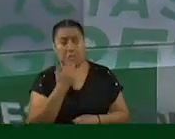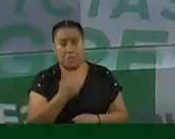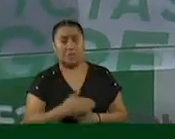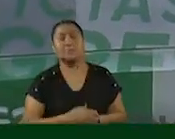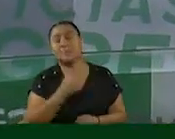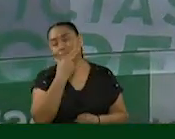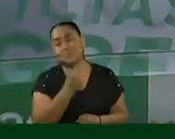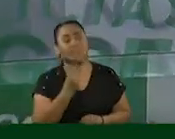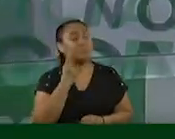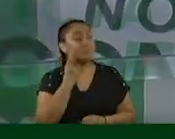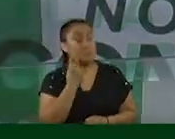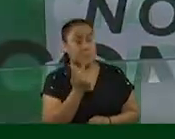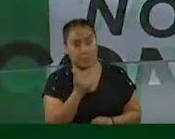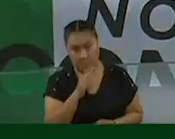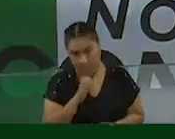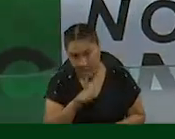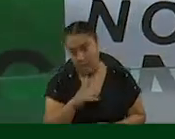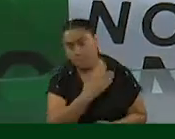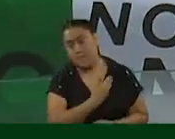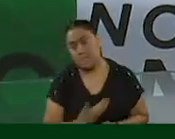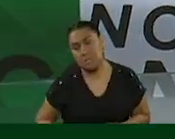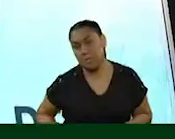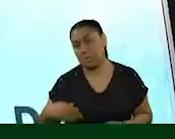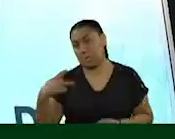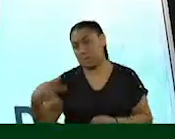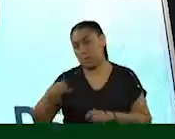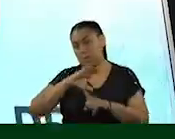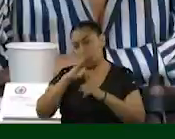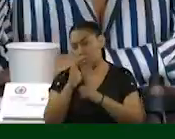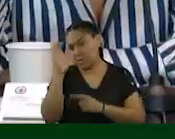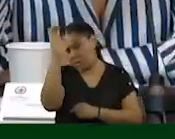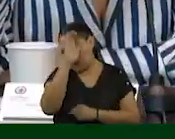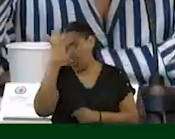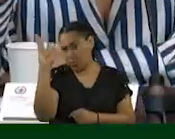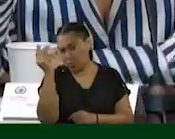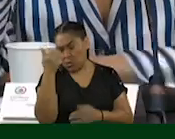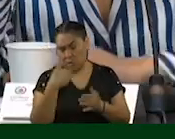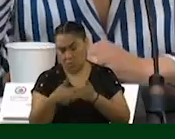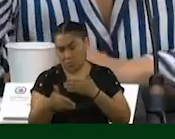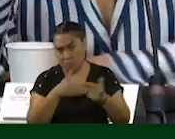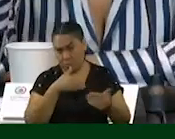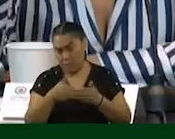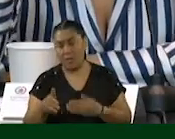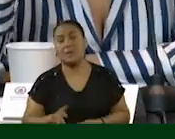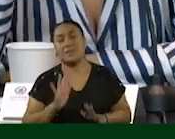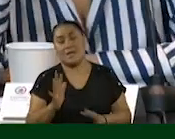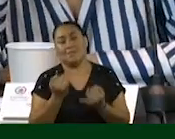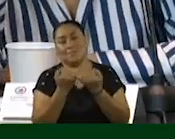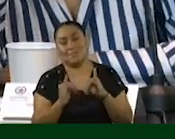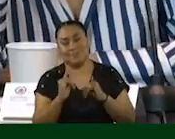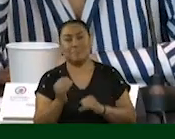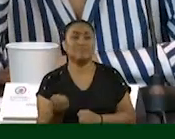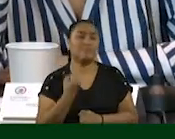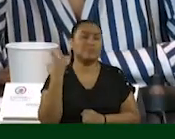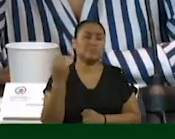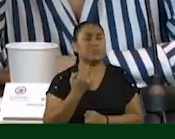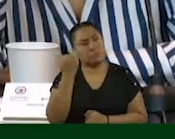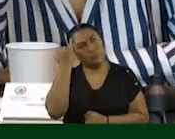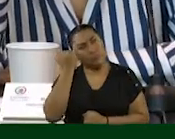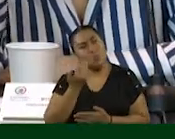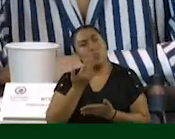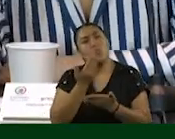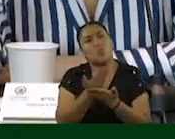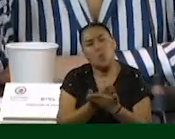el diputado Gabriel escovedo presidente de la comisión de ciencia tecnología e Innovación al inaugurar el foro dedicado a proponer